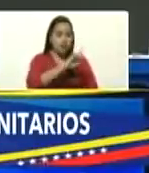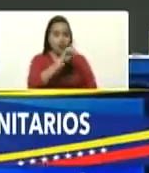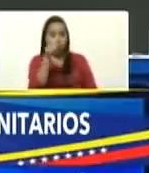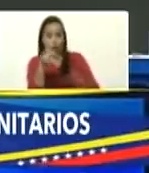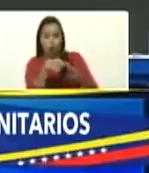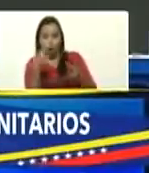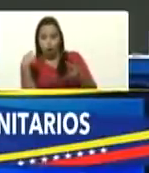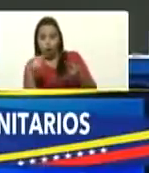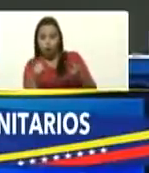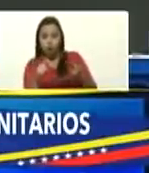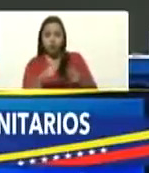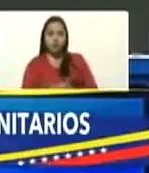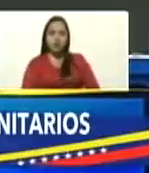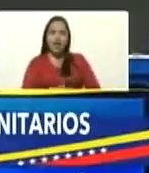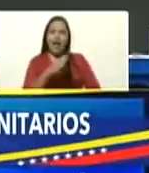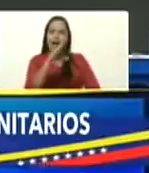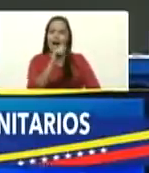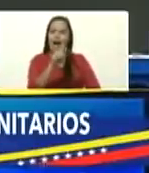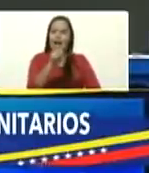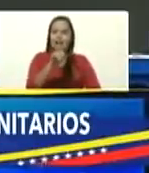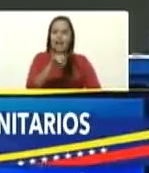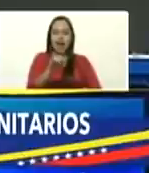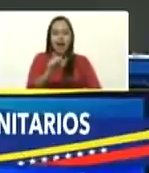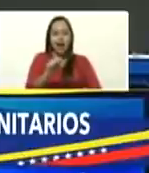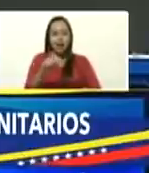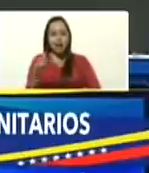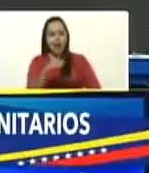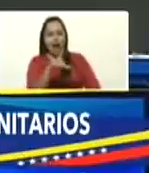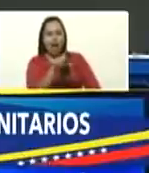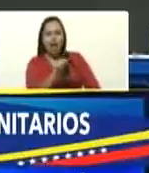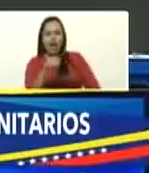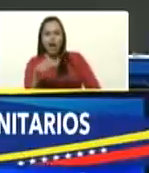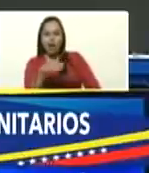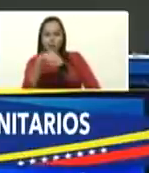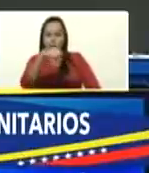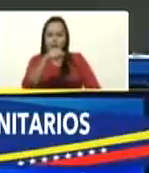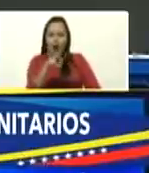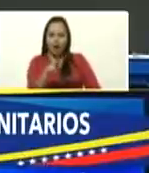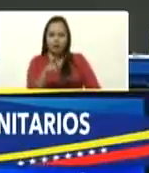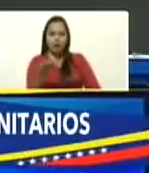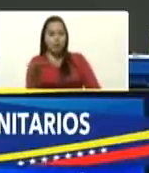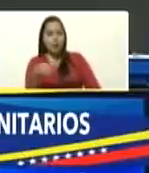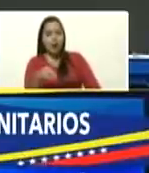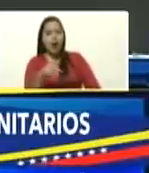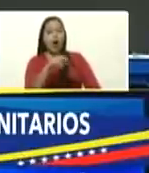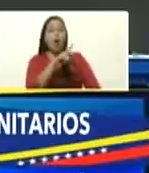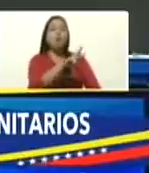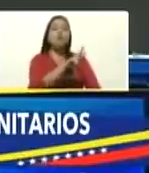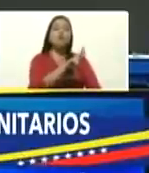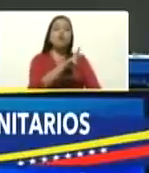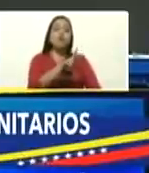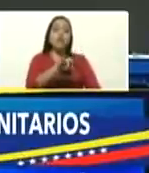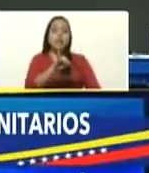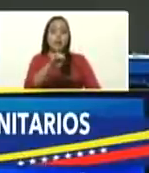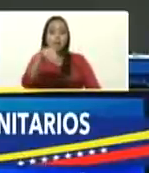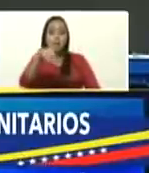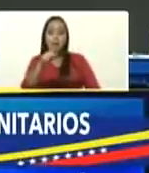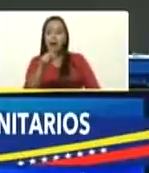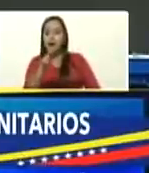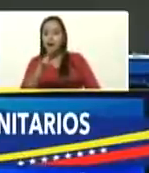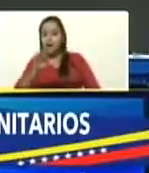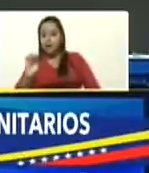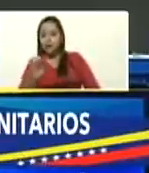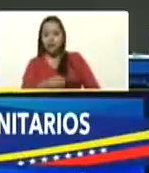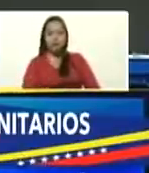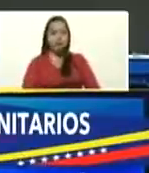el eje territorial Catialamar y Urimare, que antes Urimare era la misma Catialamar. Eso fue después una separación que hicieron los adecos en la Cuarta República, que incluso a